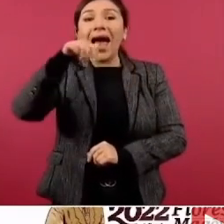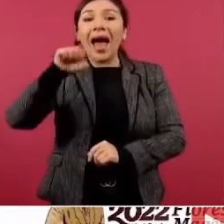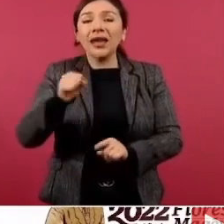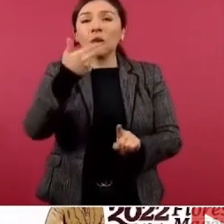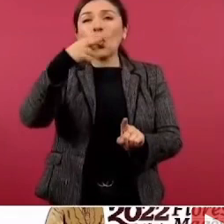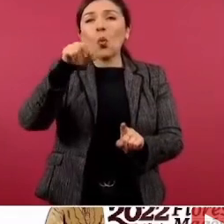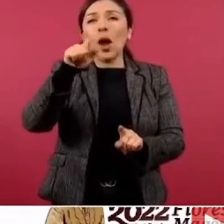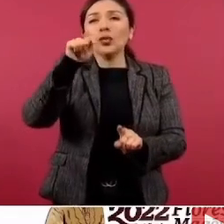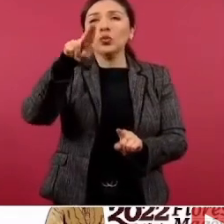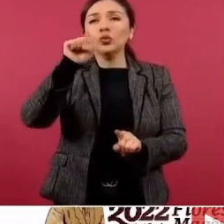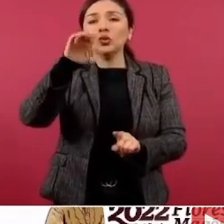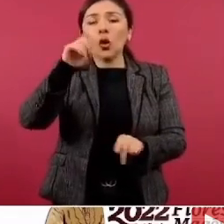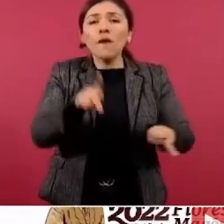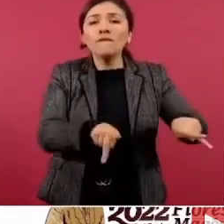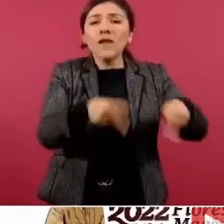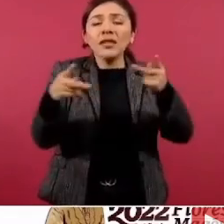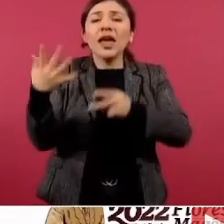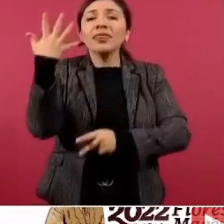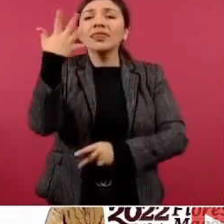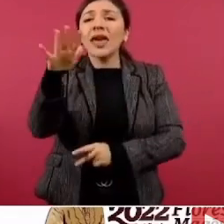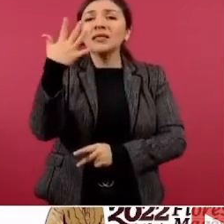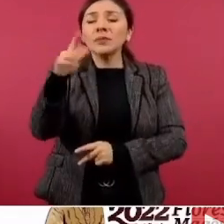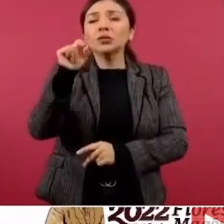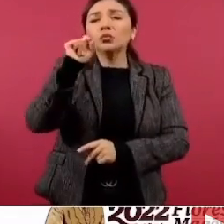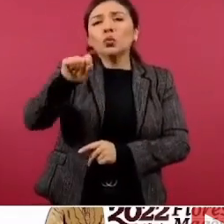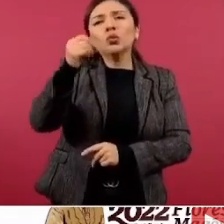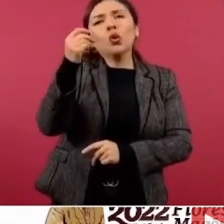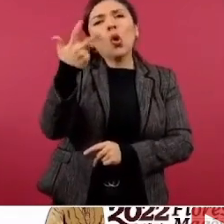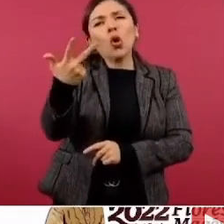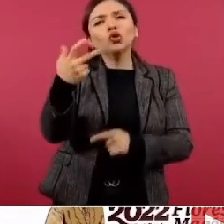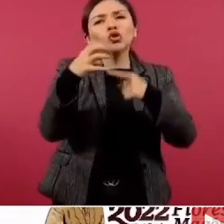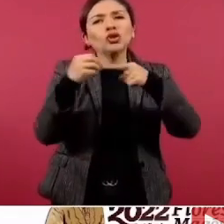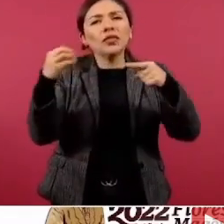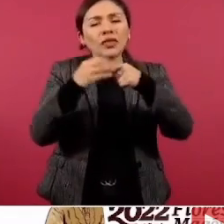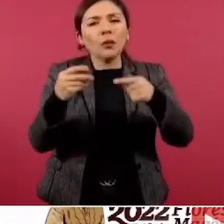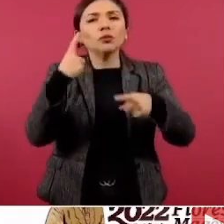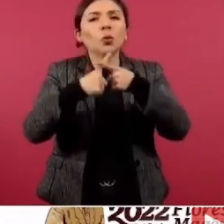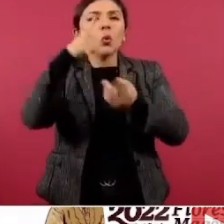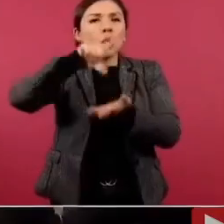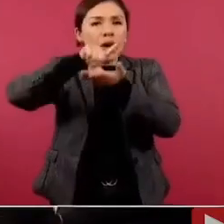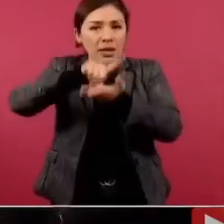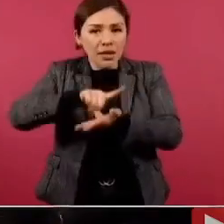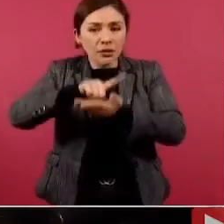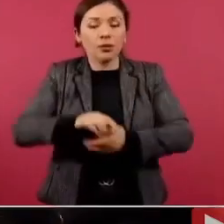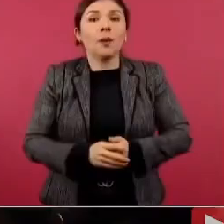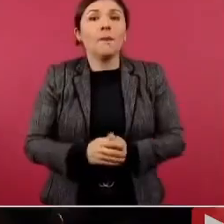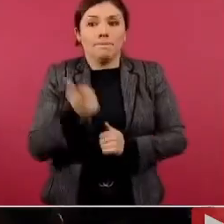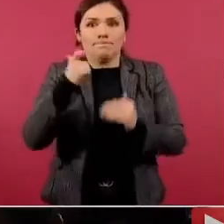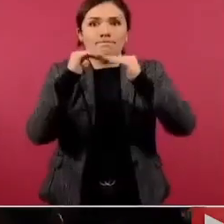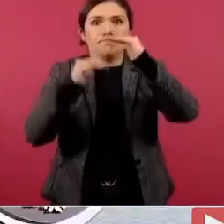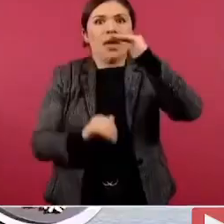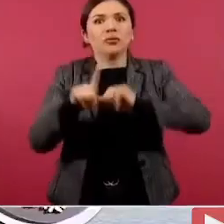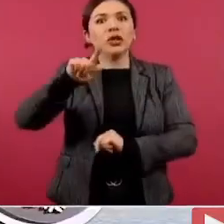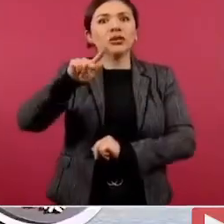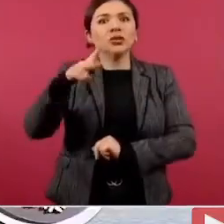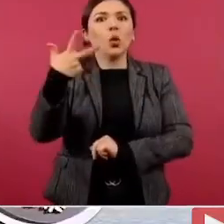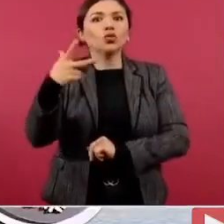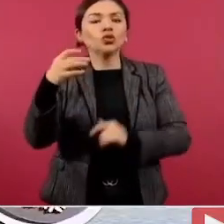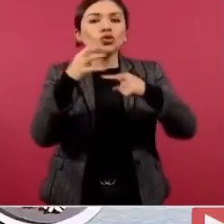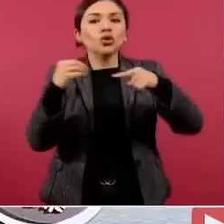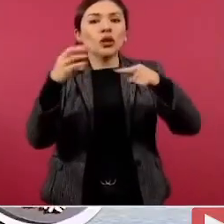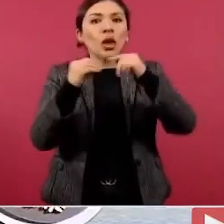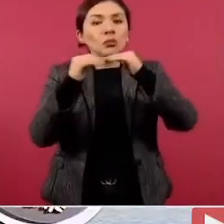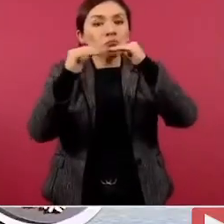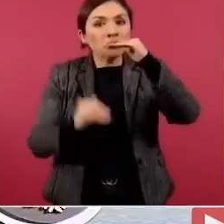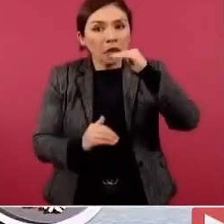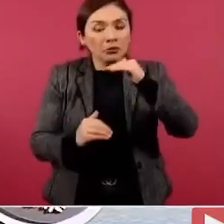Huatusco ofertó a 10 pesos con 8 centavos el litro de gas LP, 78 centavos por debajo del precio fijado en